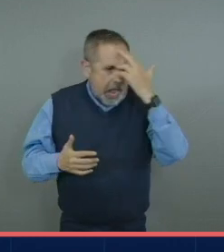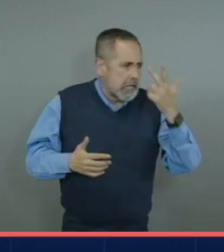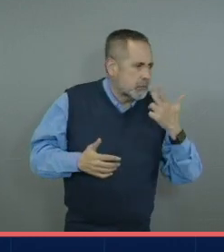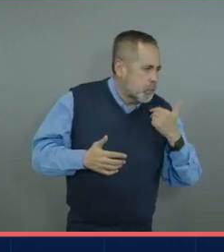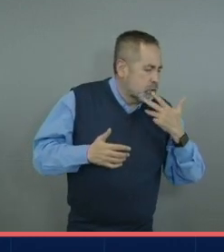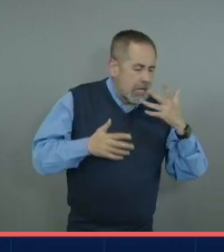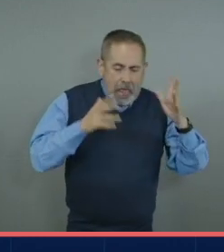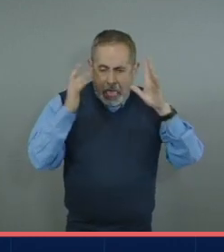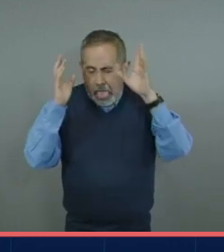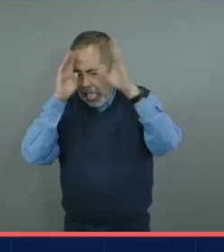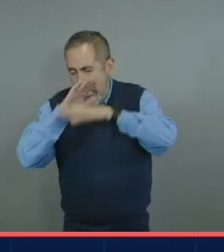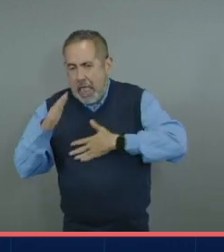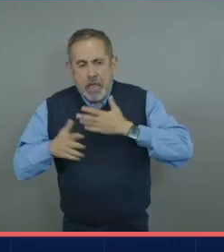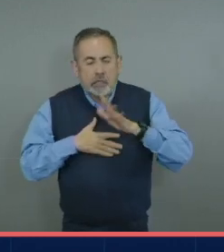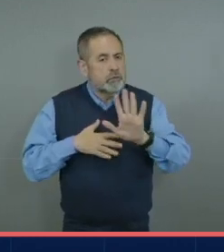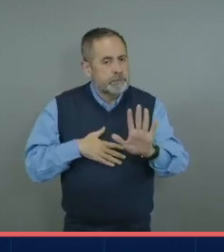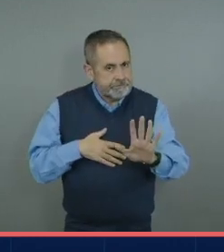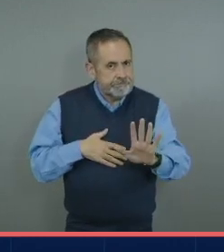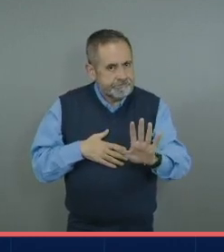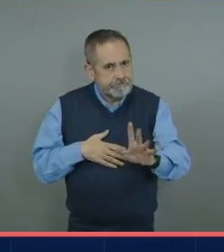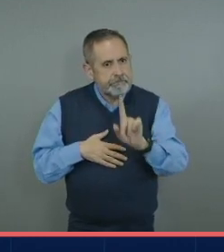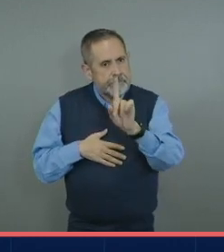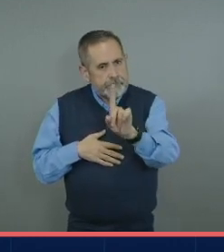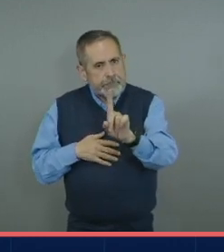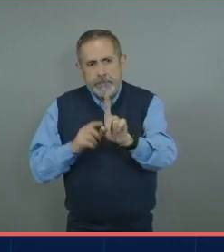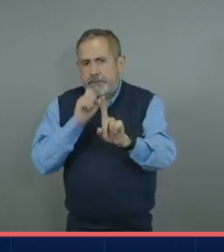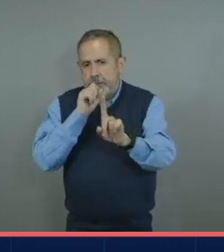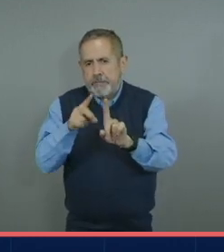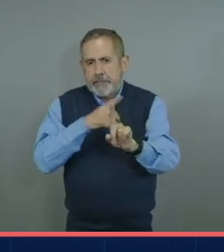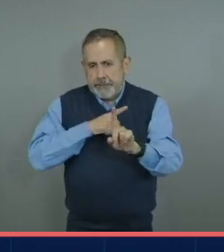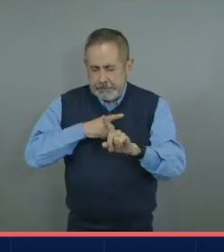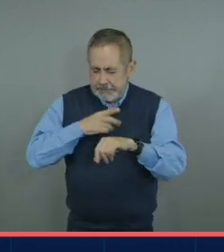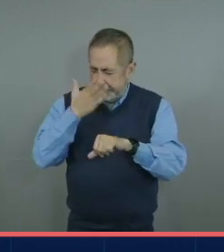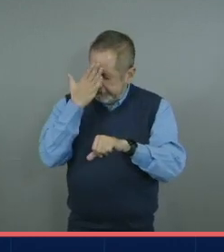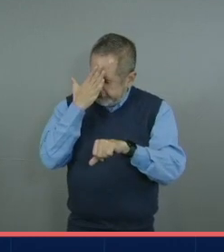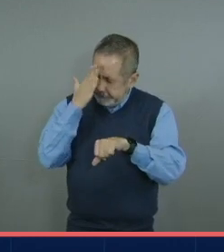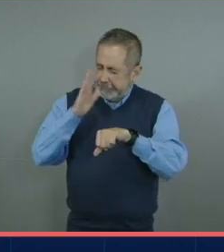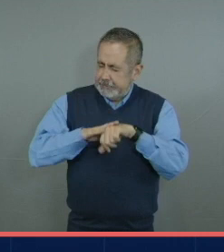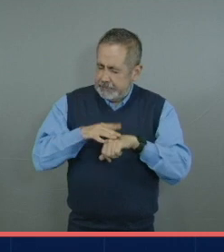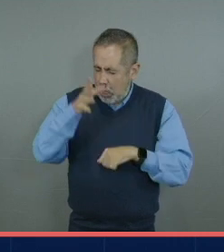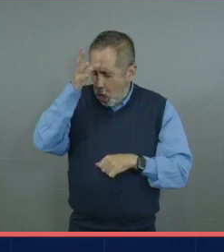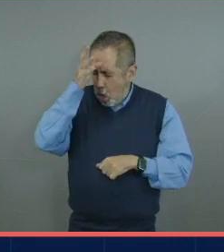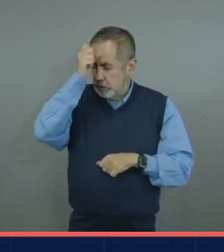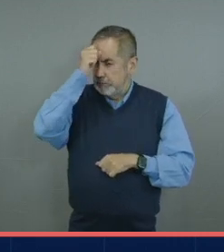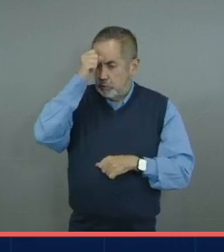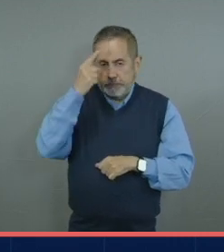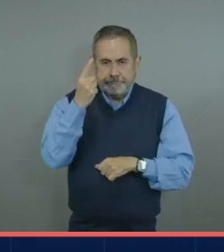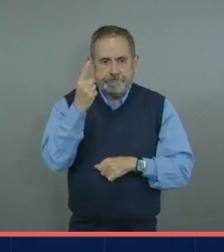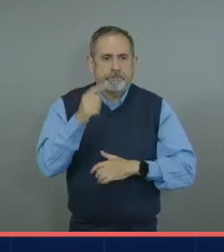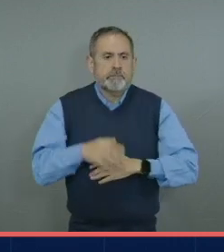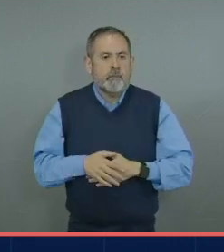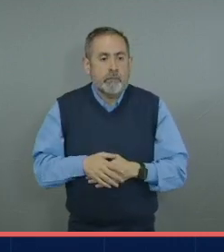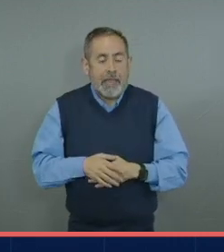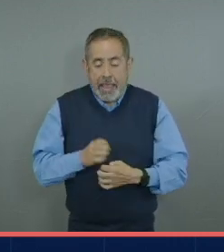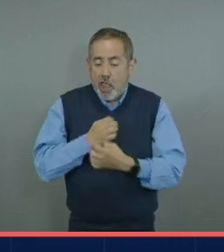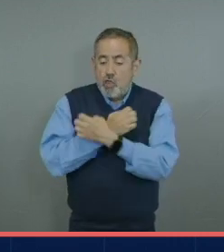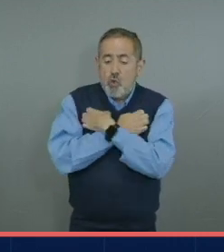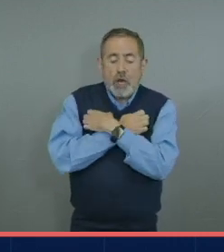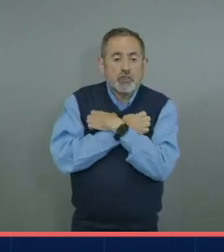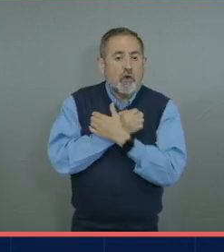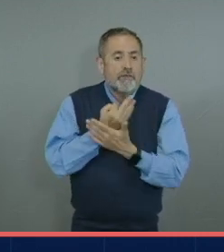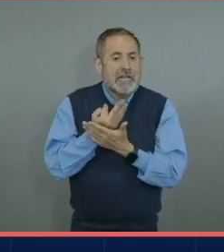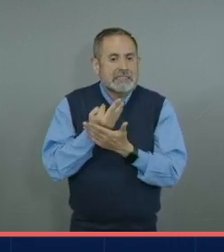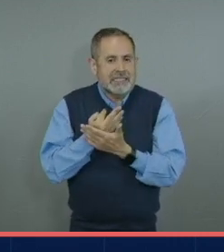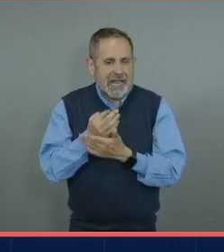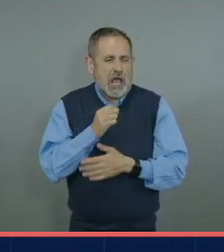dulces, en la diversión, pero también debemos de aprender a grabarnos un poquito algunos conceptos. Fíjense que la educación financiera es una disciplina,